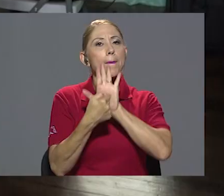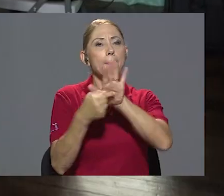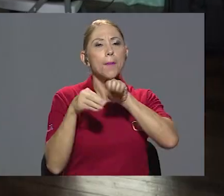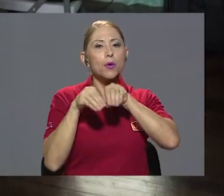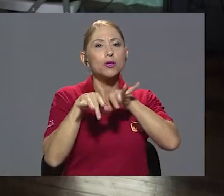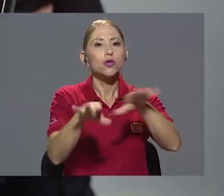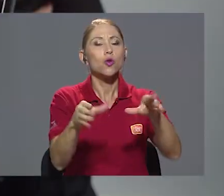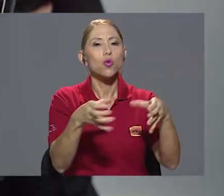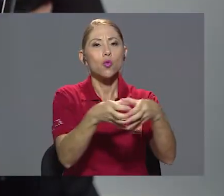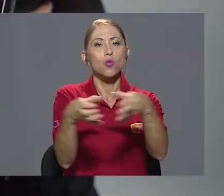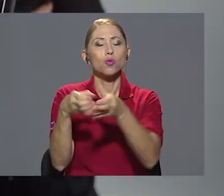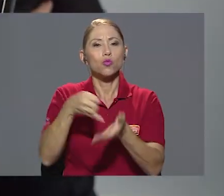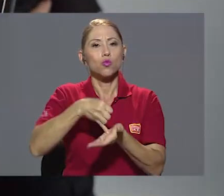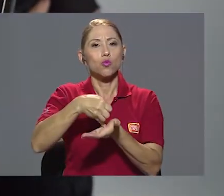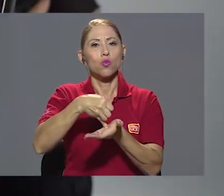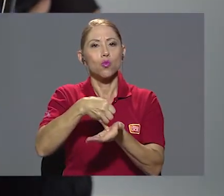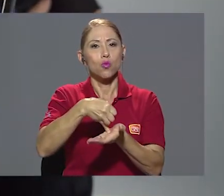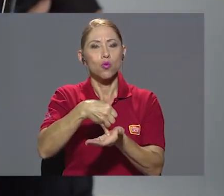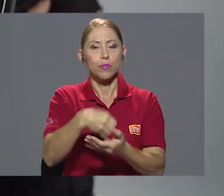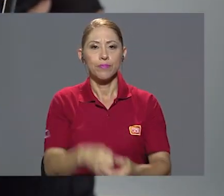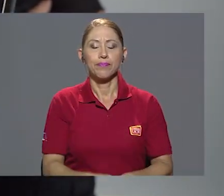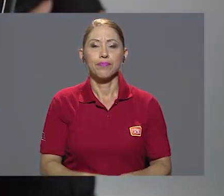proyección a los sectores más vulnerables.